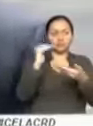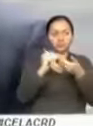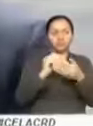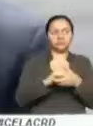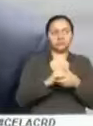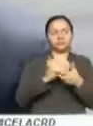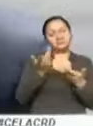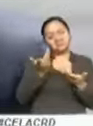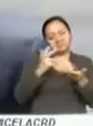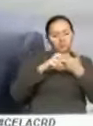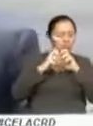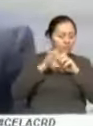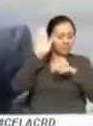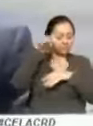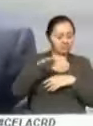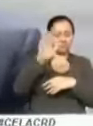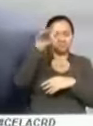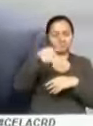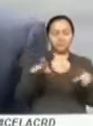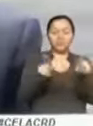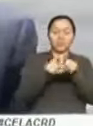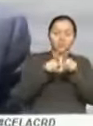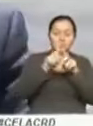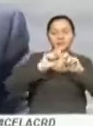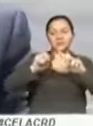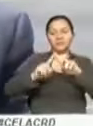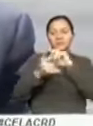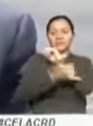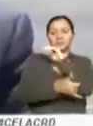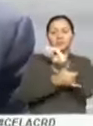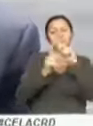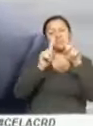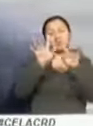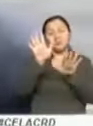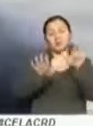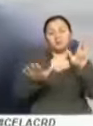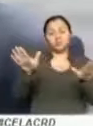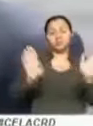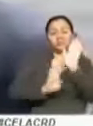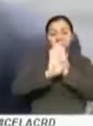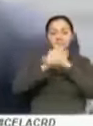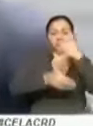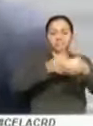supuesto, ¿no? Logros heterogéneos entre los diferentes países, pero en promedio se ha avanzado.